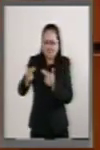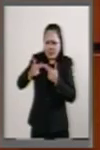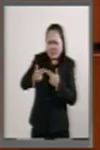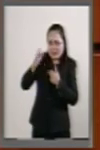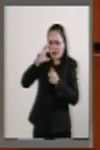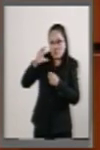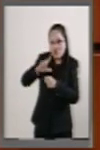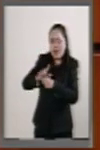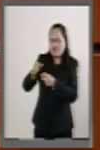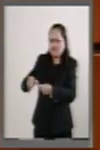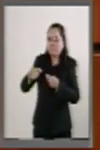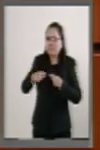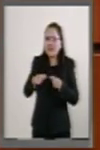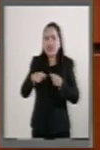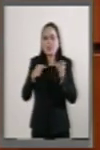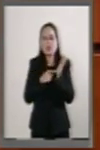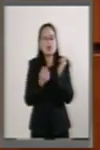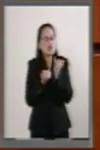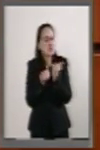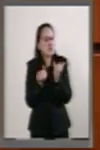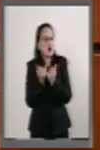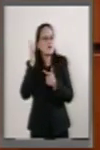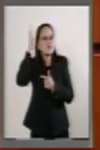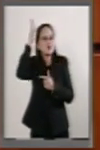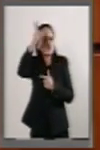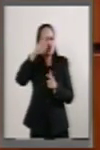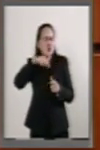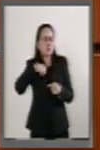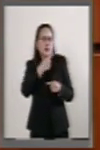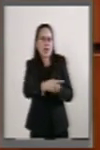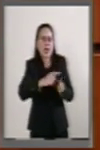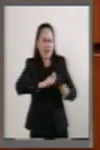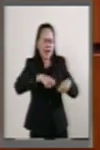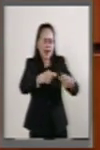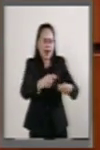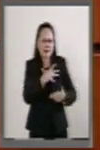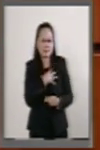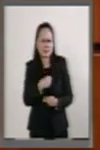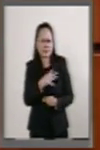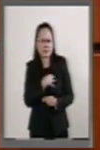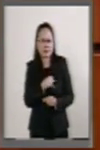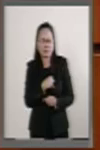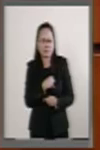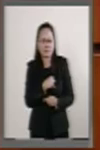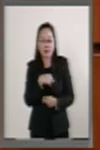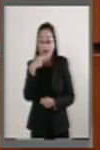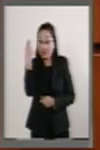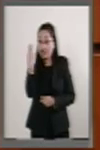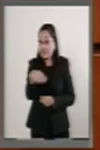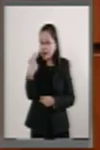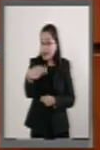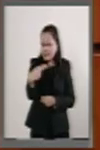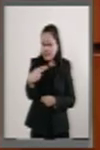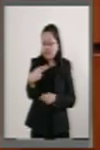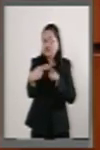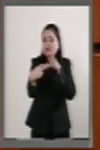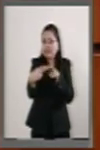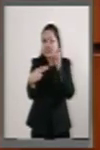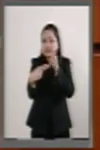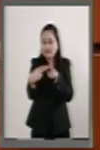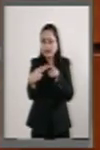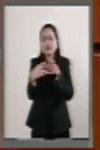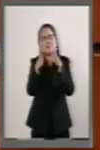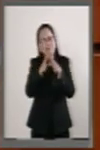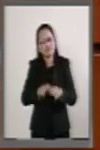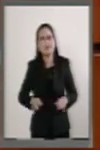como hacia el futuro con nuestros hijos. El nombre, pues, es algo que importa, y sobre